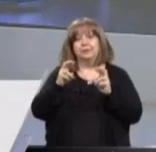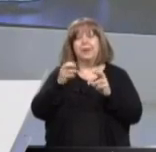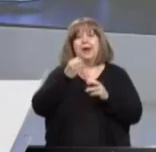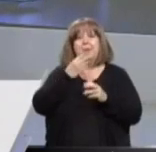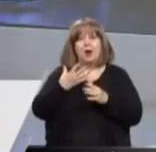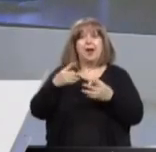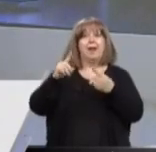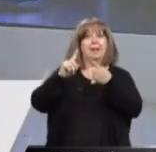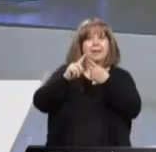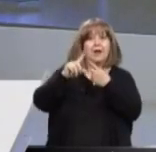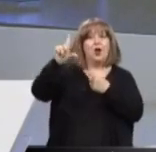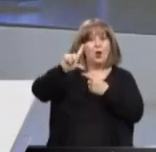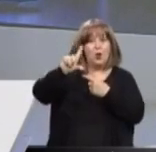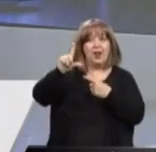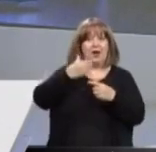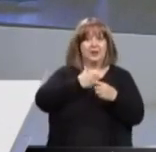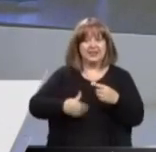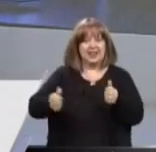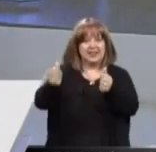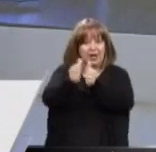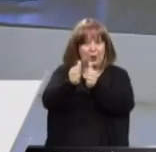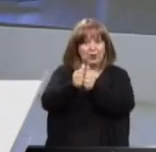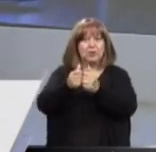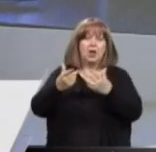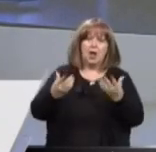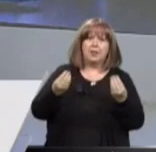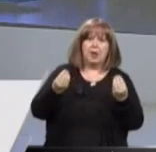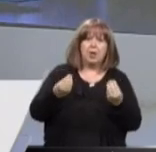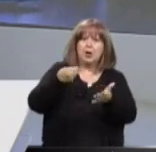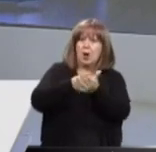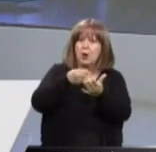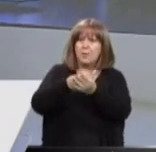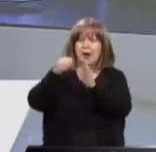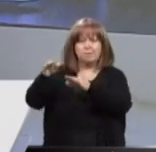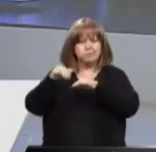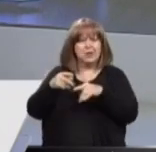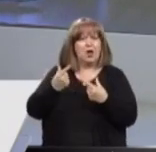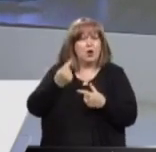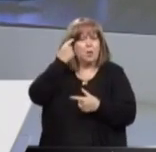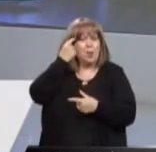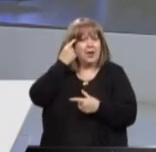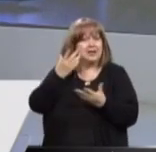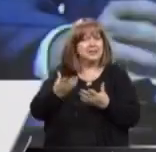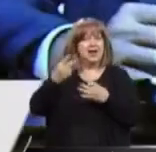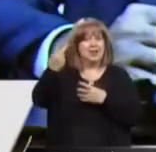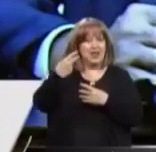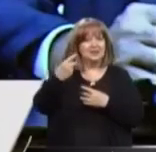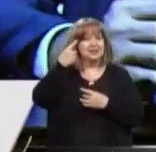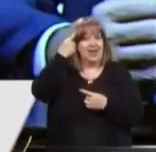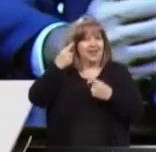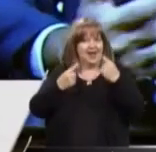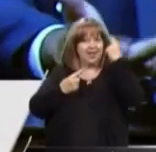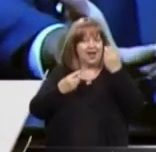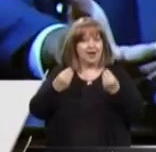mejorar las relaciones bilaterales, también el tema de la unificación de moneda. Sí, hay un proyecto que está mentado por los dos países principalmente